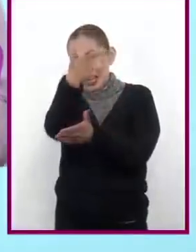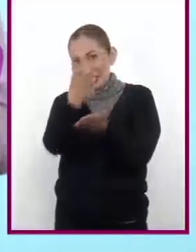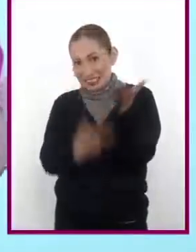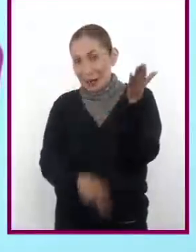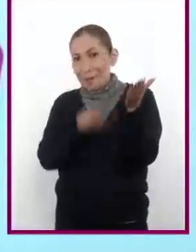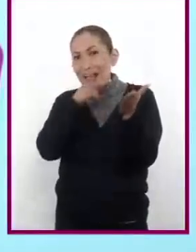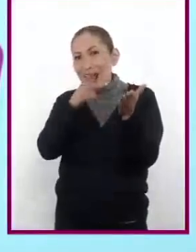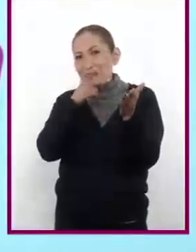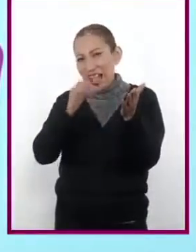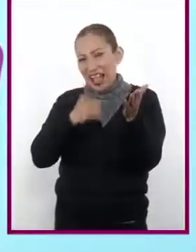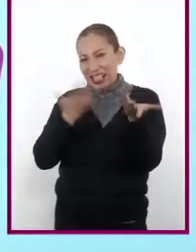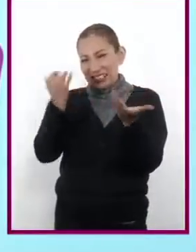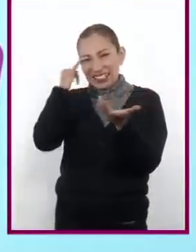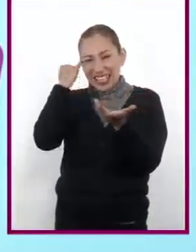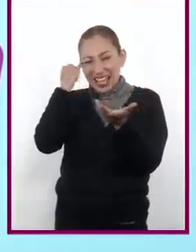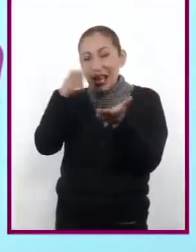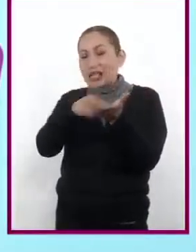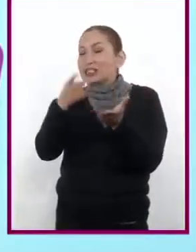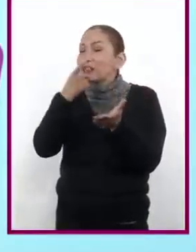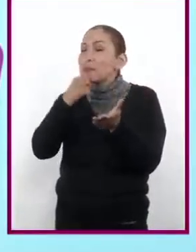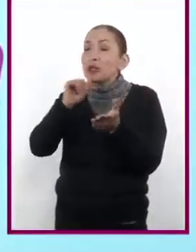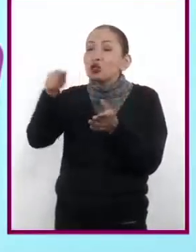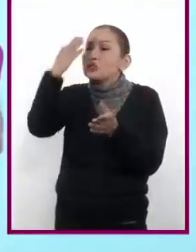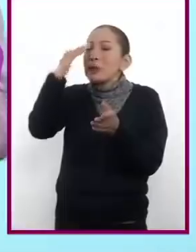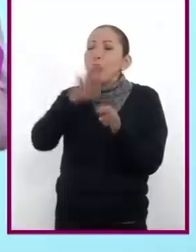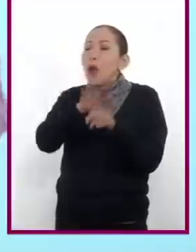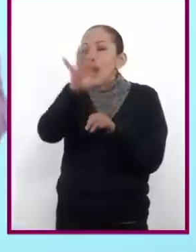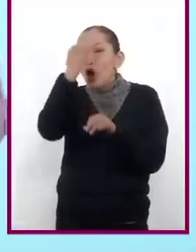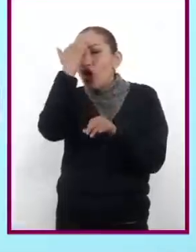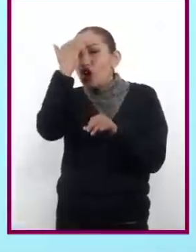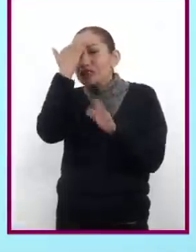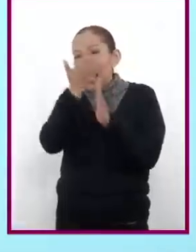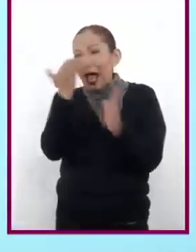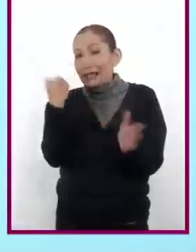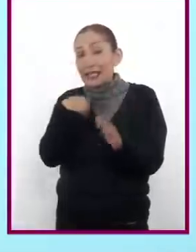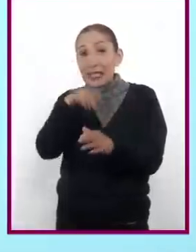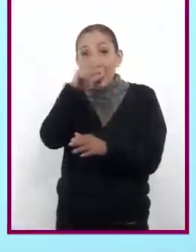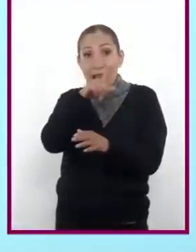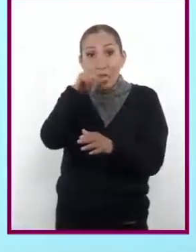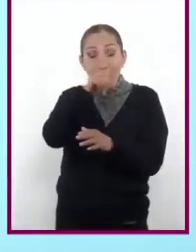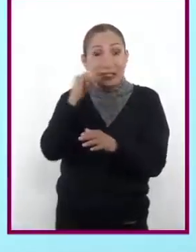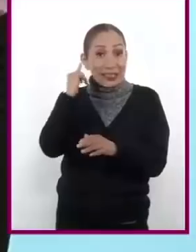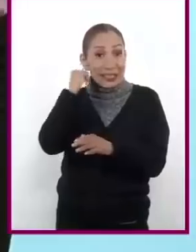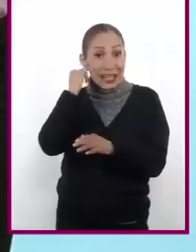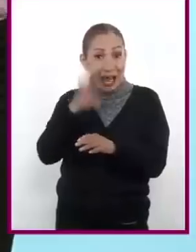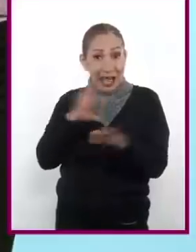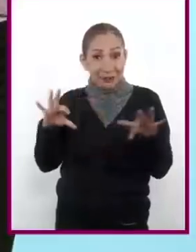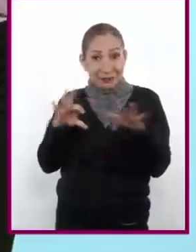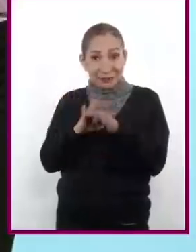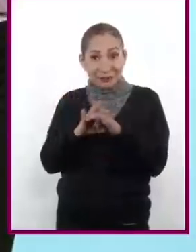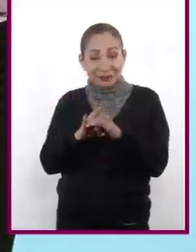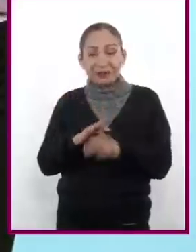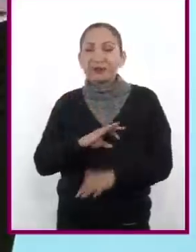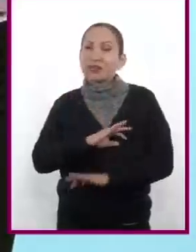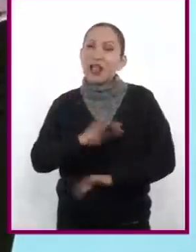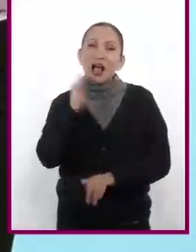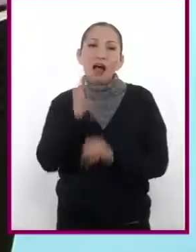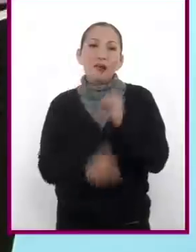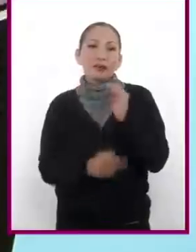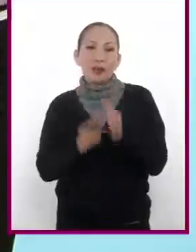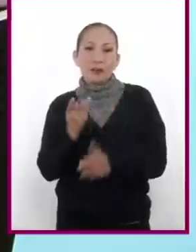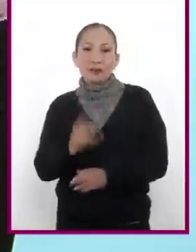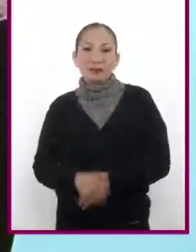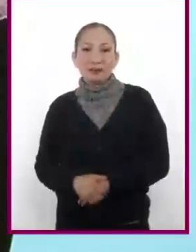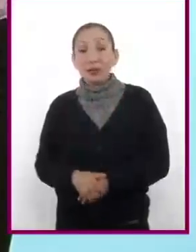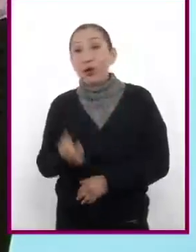y pidan que les indiquen qué palabras ya sabían que se basan en lenguas indígenas. Ha sido todo por esta